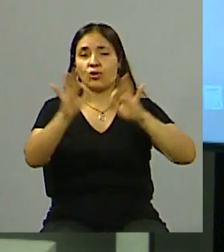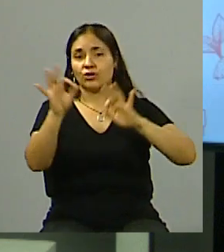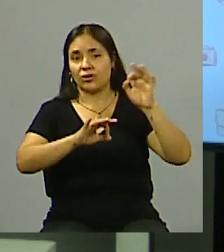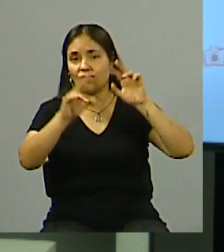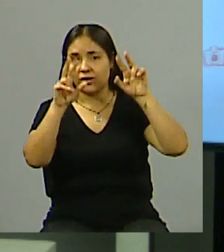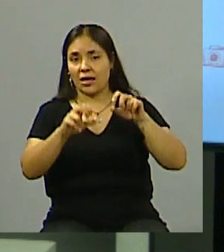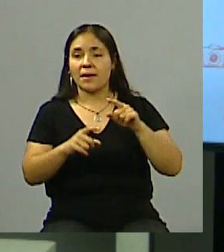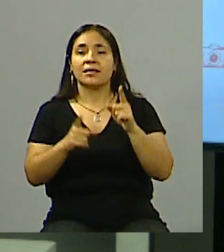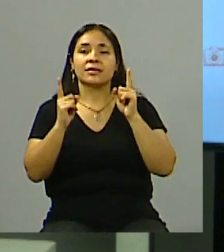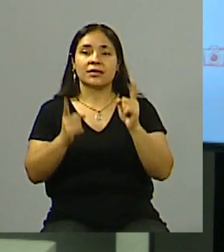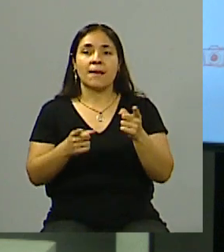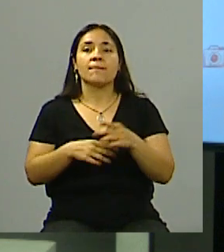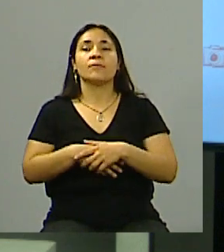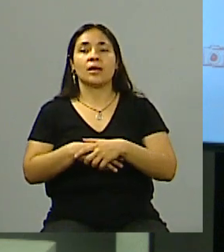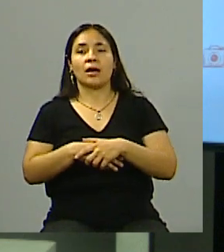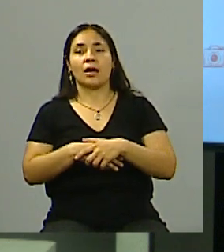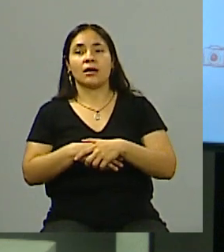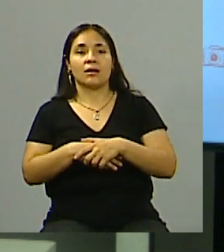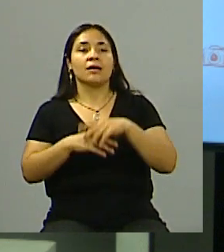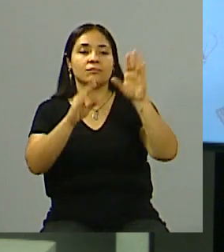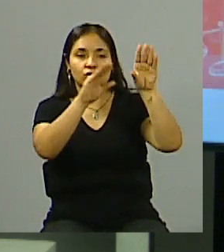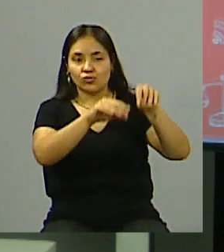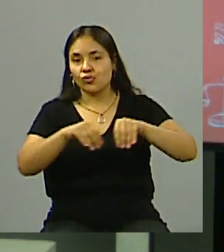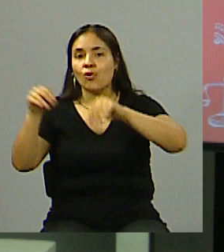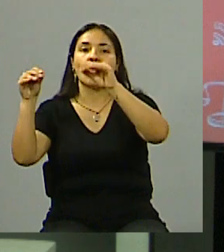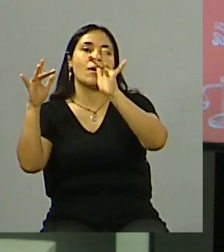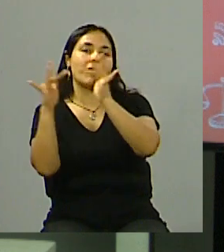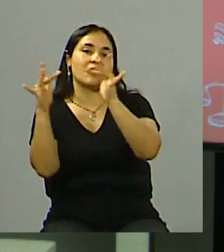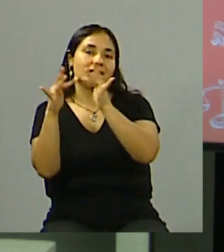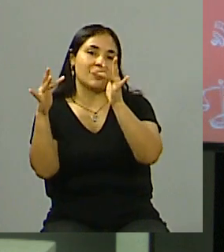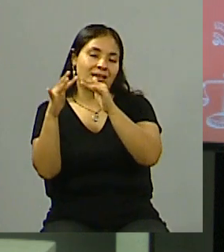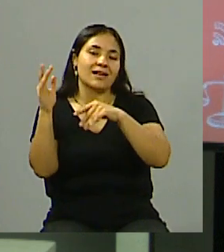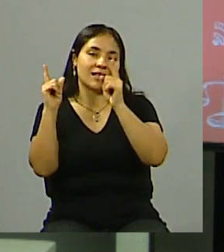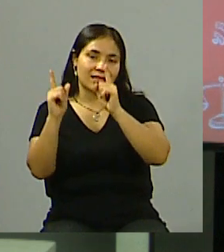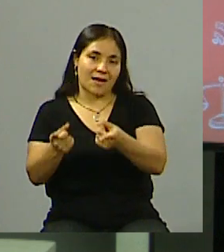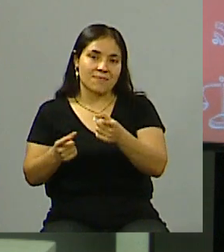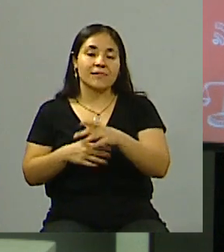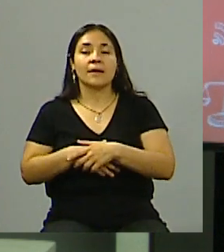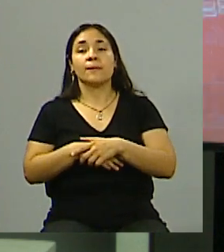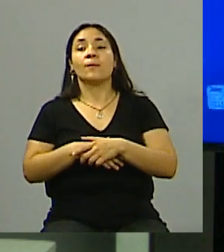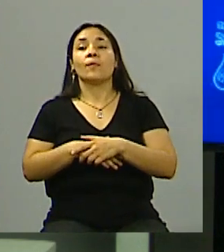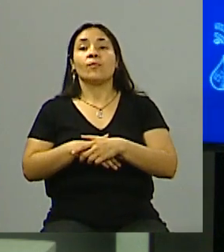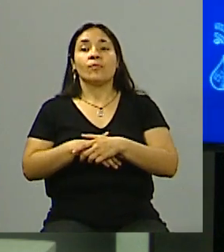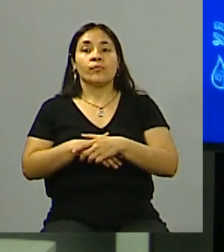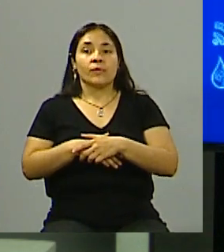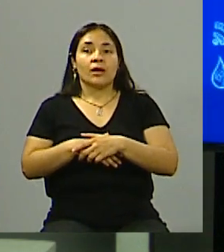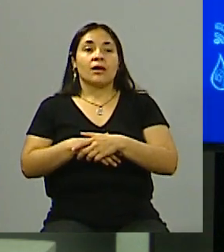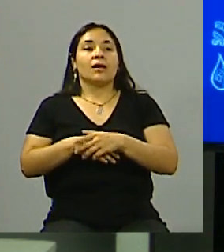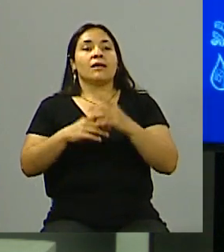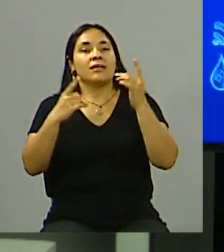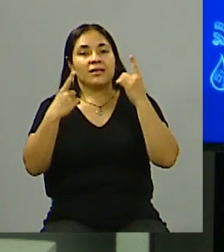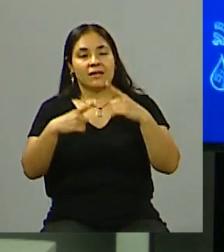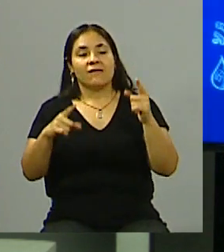Bien. Y también se incrementa la digitalización de estas actividades. Y al mismo tiempo, por contraposición, hay